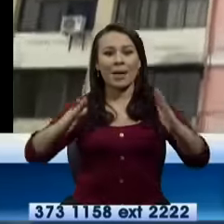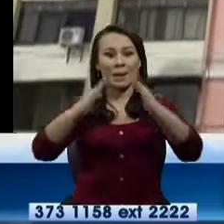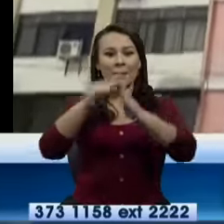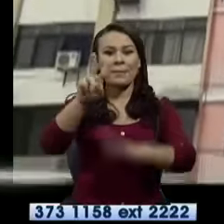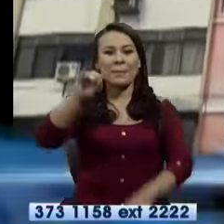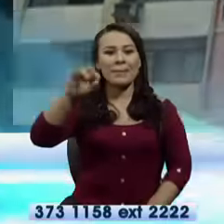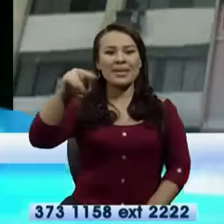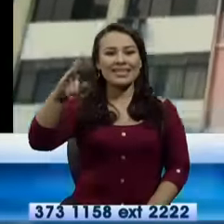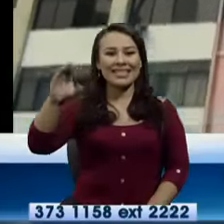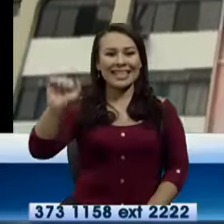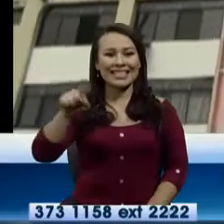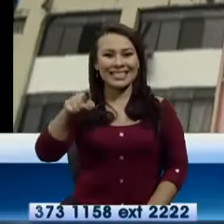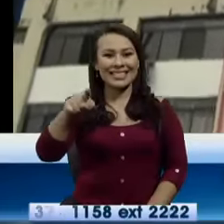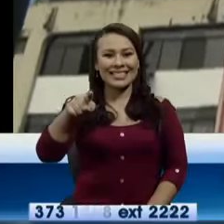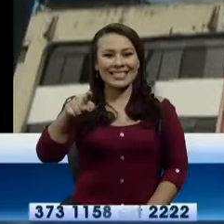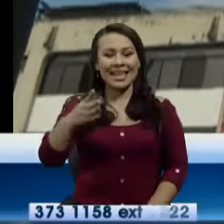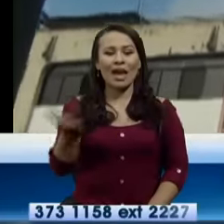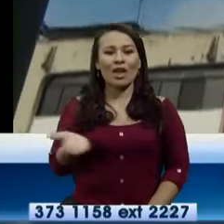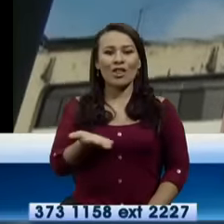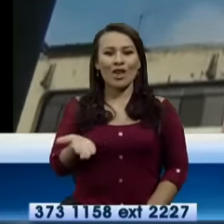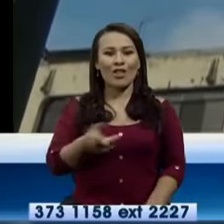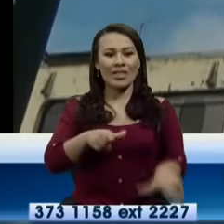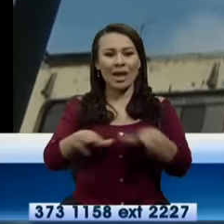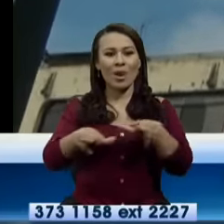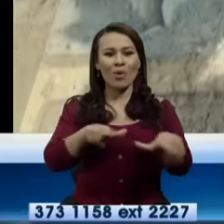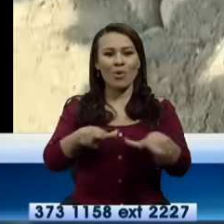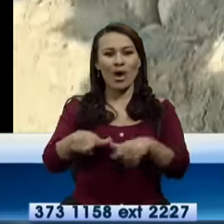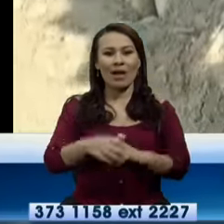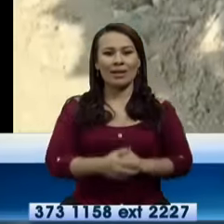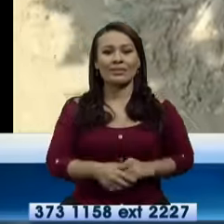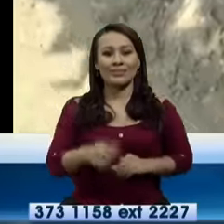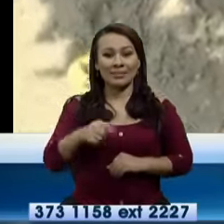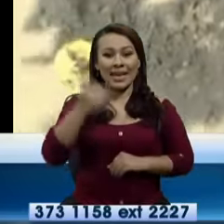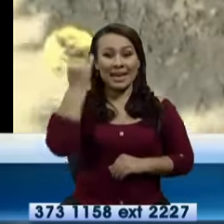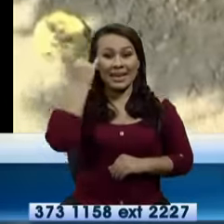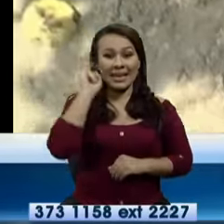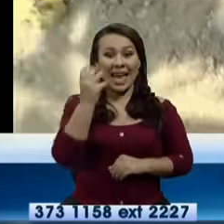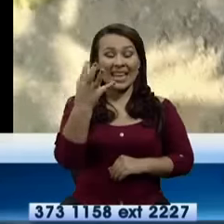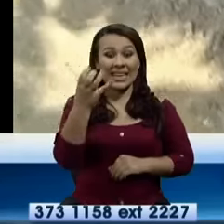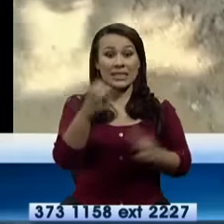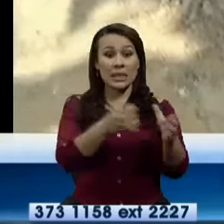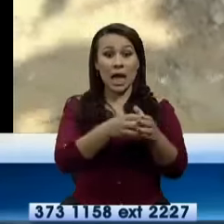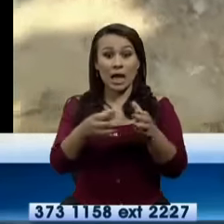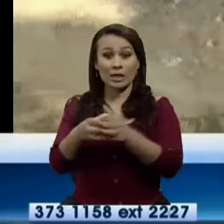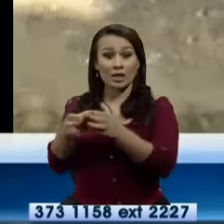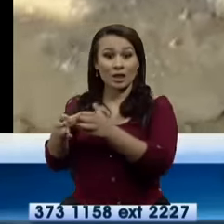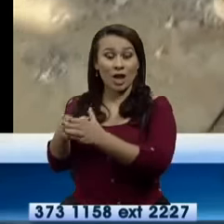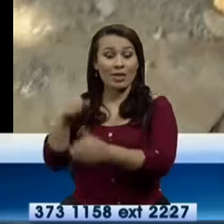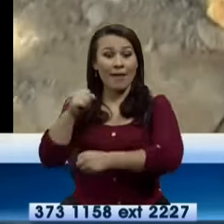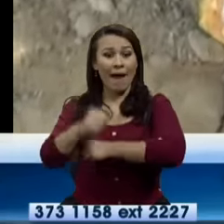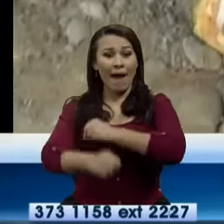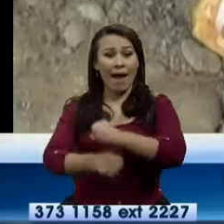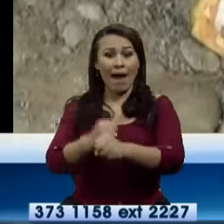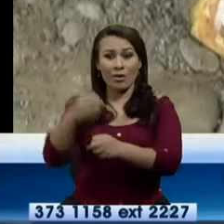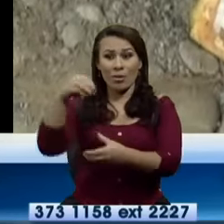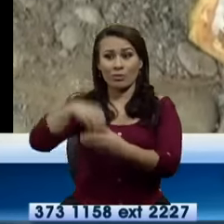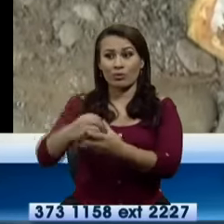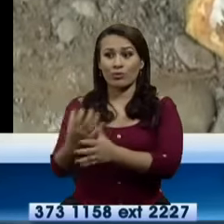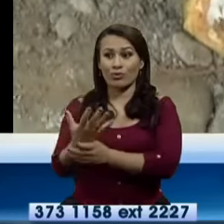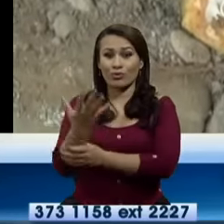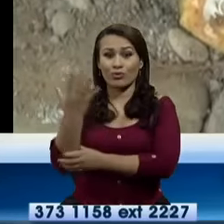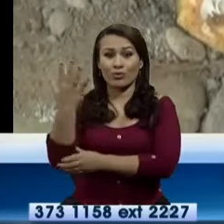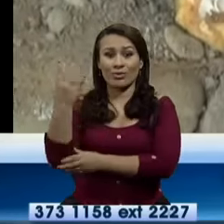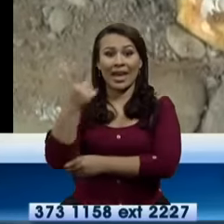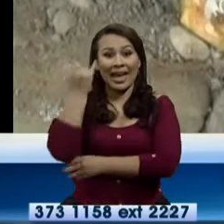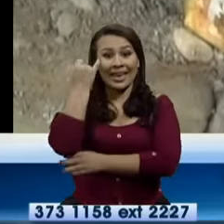chiquito aquí desde la cultura del cacao nace la idea de 15 asociaciones que tras décadas de solo cultivarlo decidieron